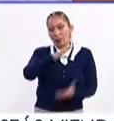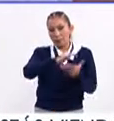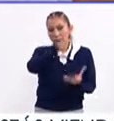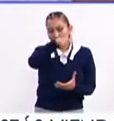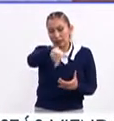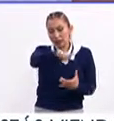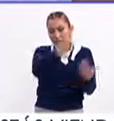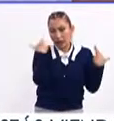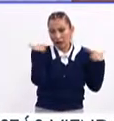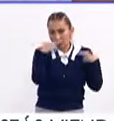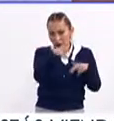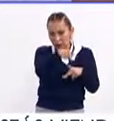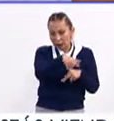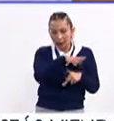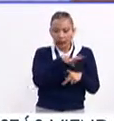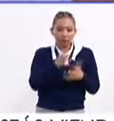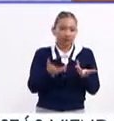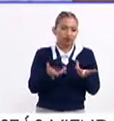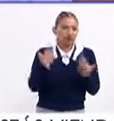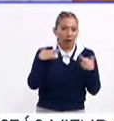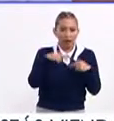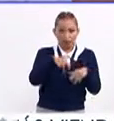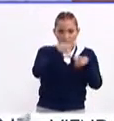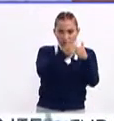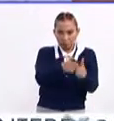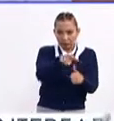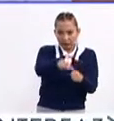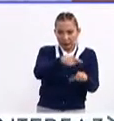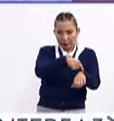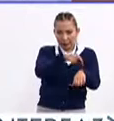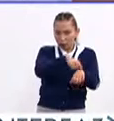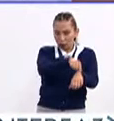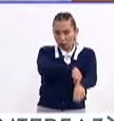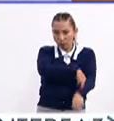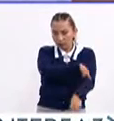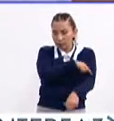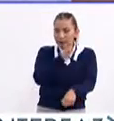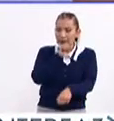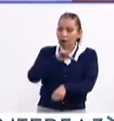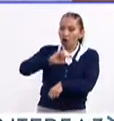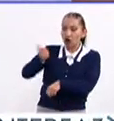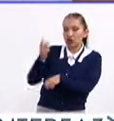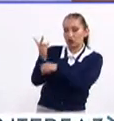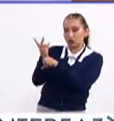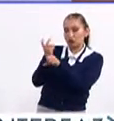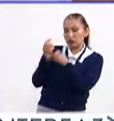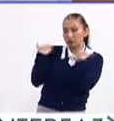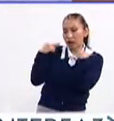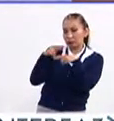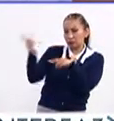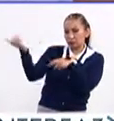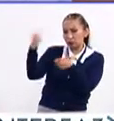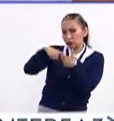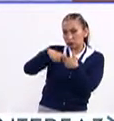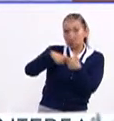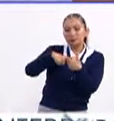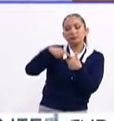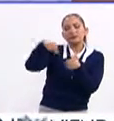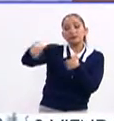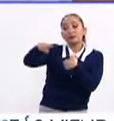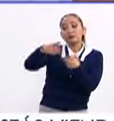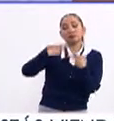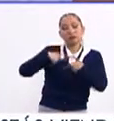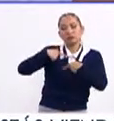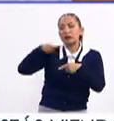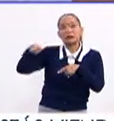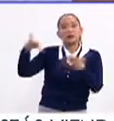los profesores, tanto los profesores de la planta de tiempo completo como los profesores invitados, son gente